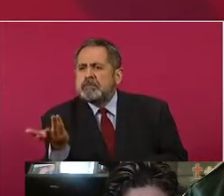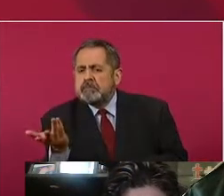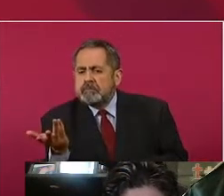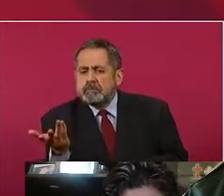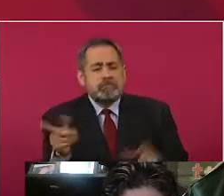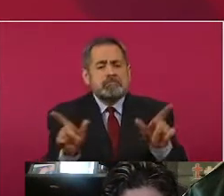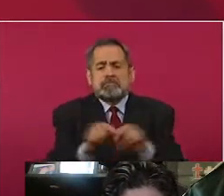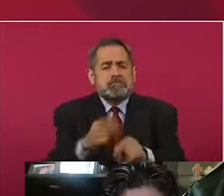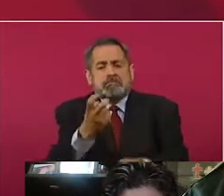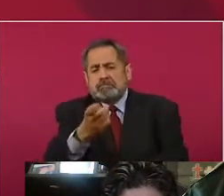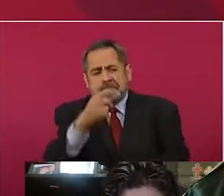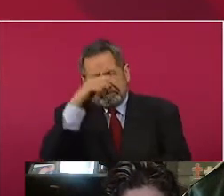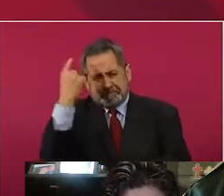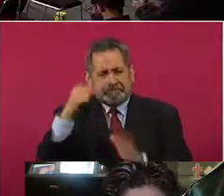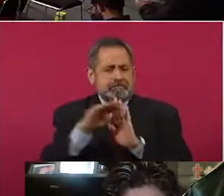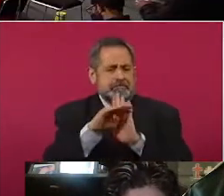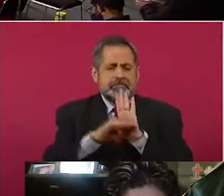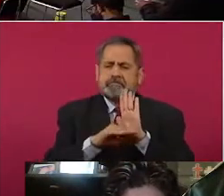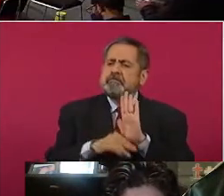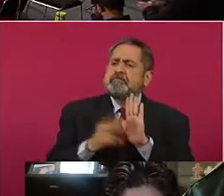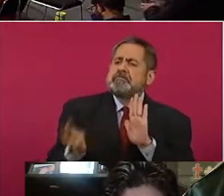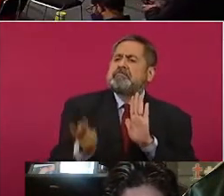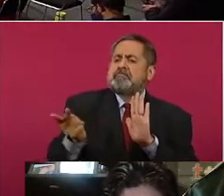Eso es todo.